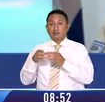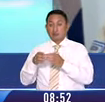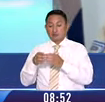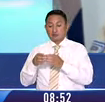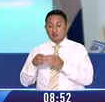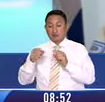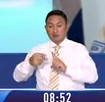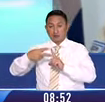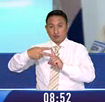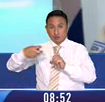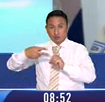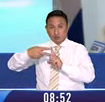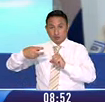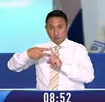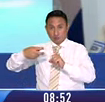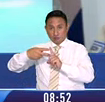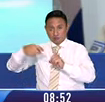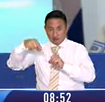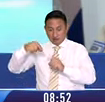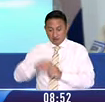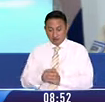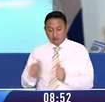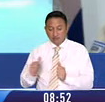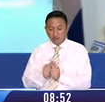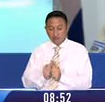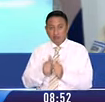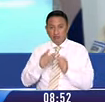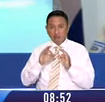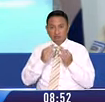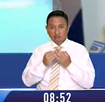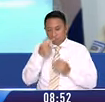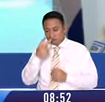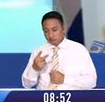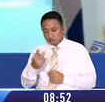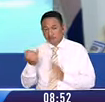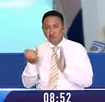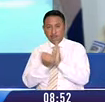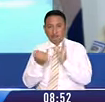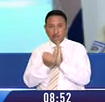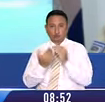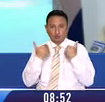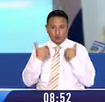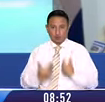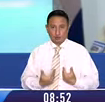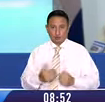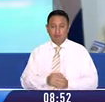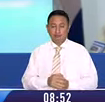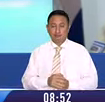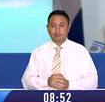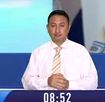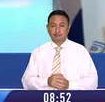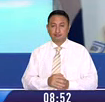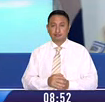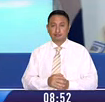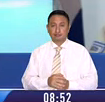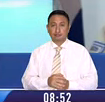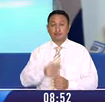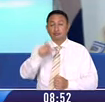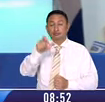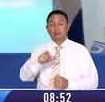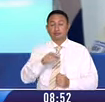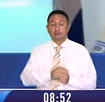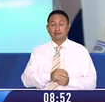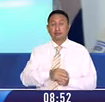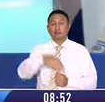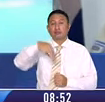antropología forense conjuntamente con familiares logran la identificación del cuerpo del señor